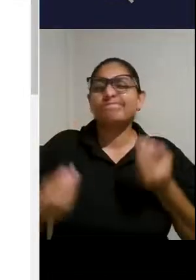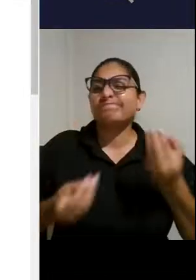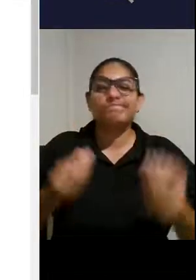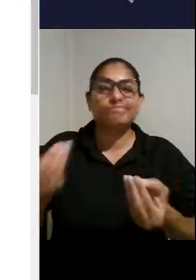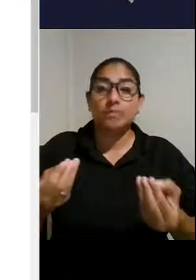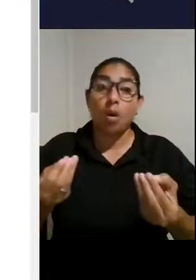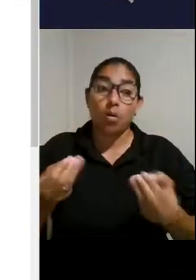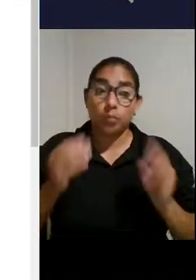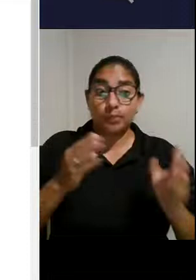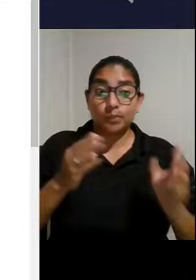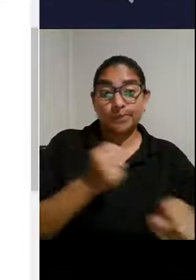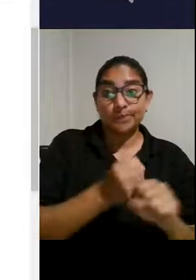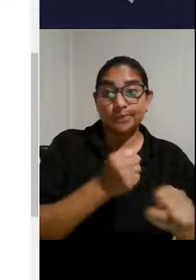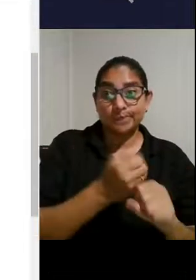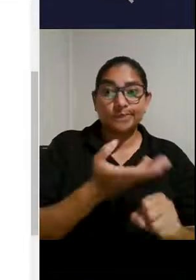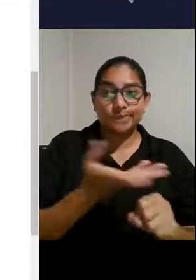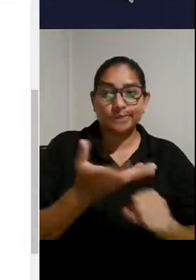trabajar